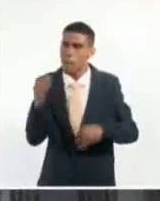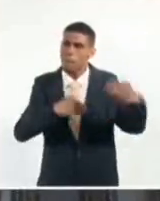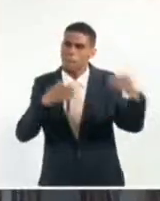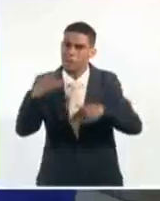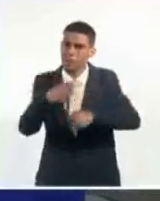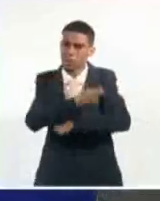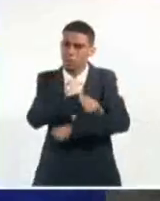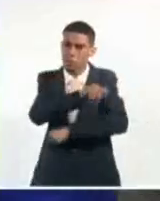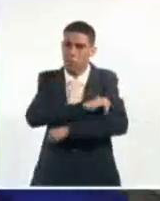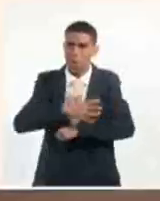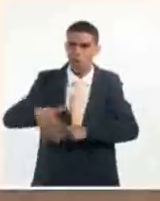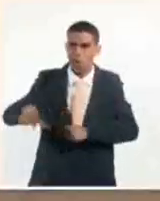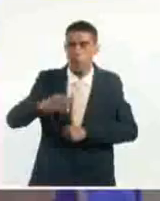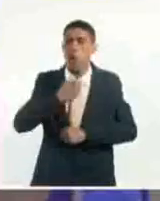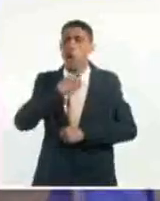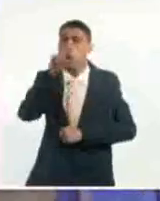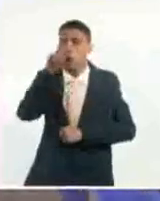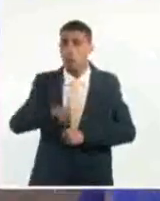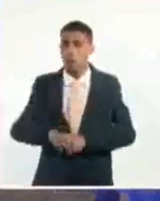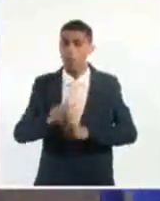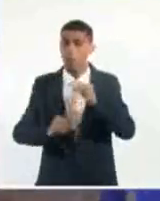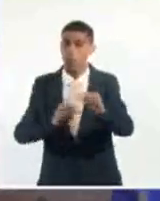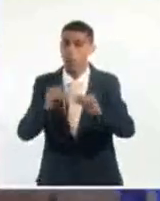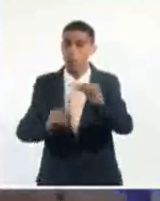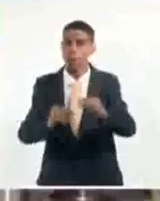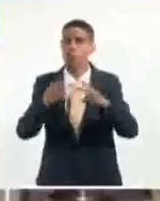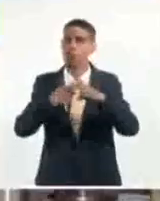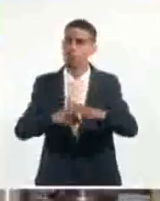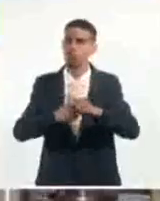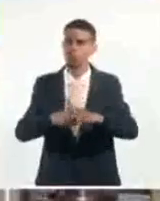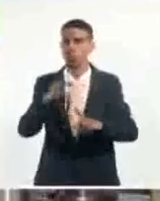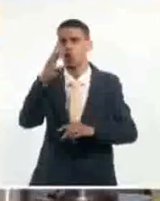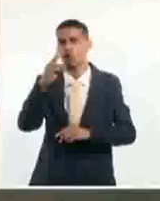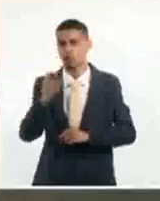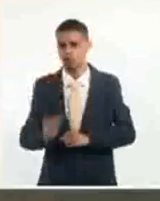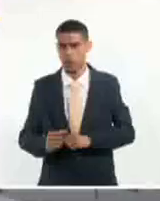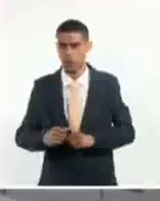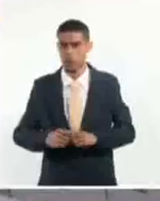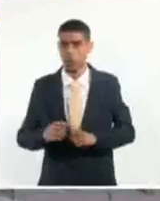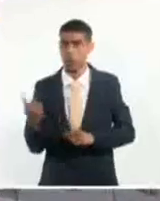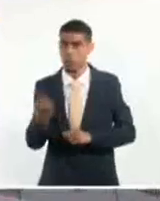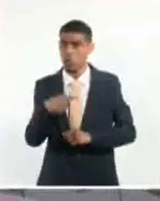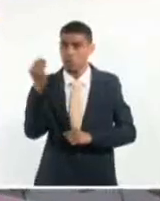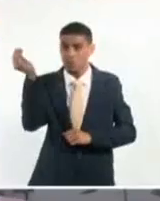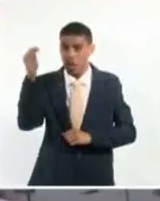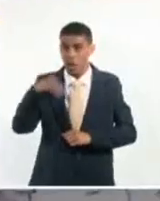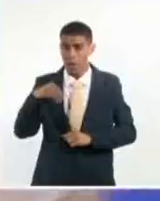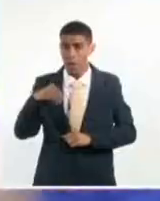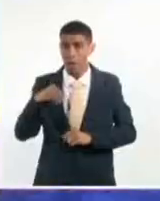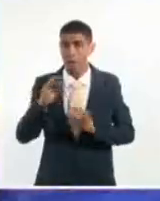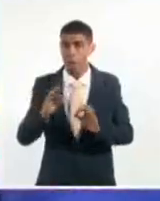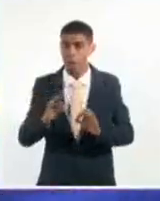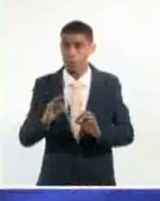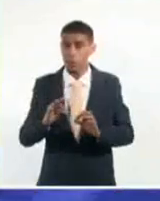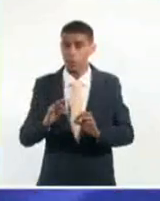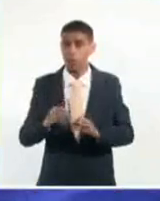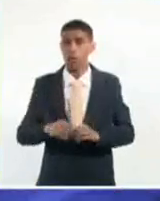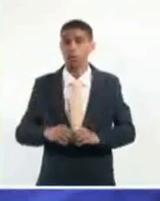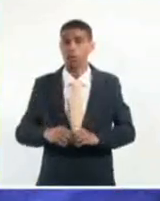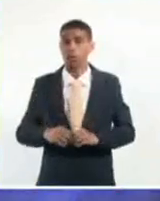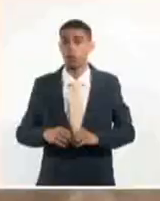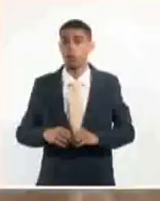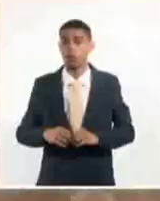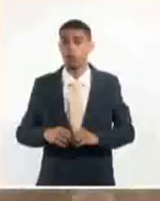y evaluando permanentemente los resultados, pues sabemos que nada de lo que hacemos está exento